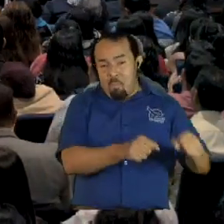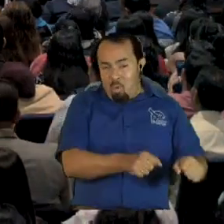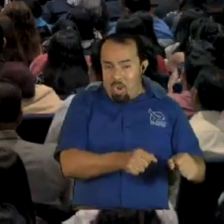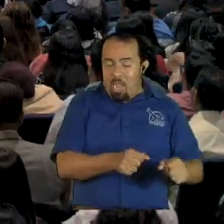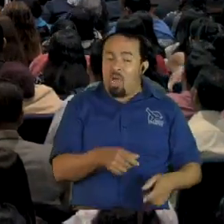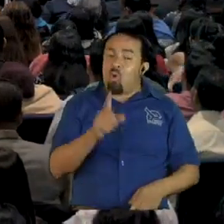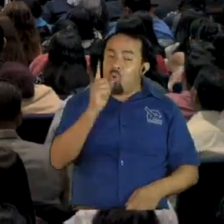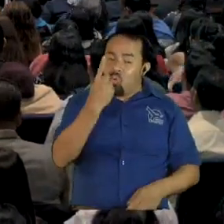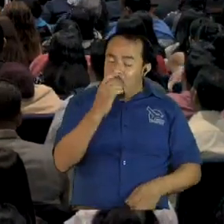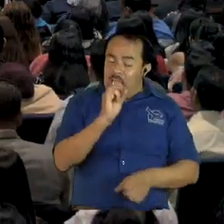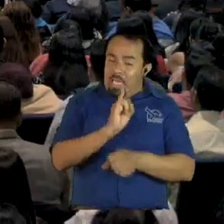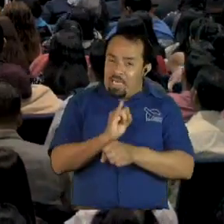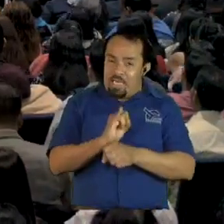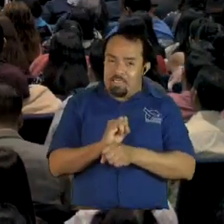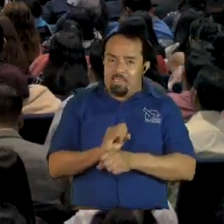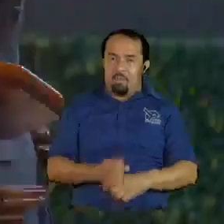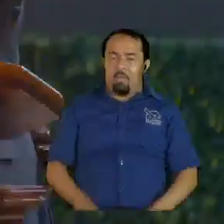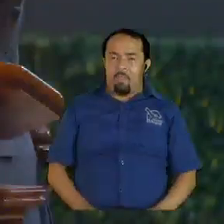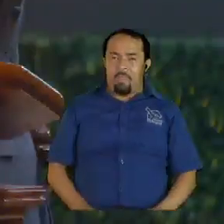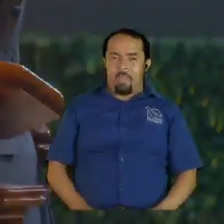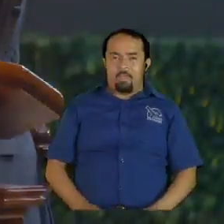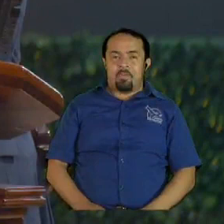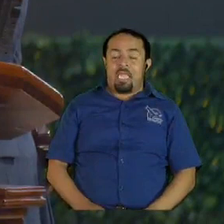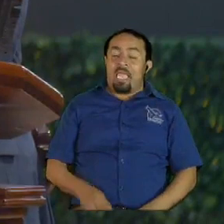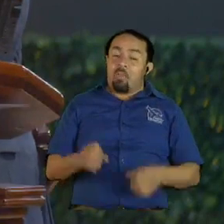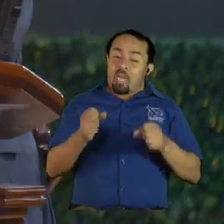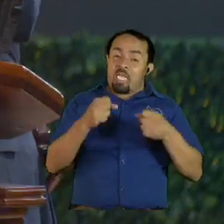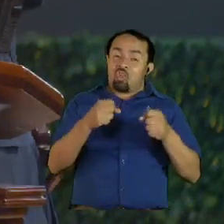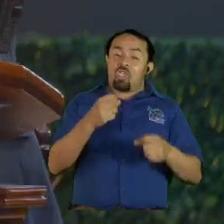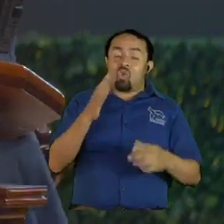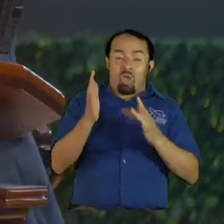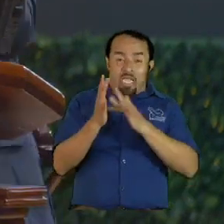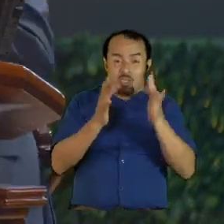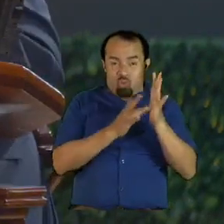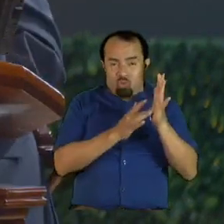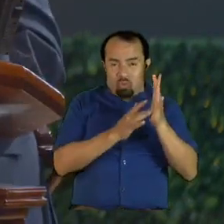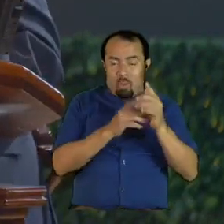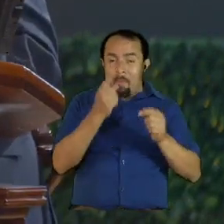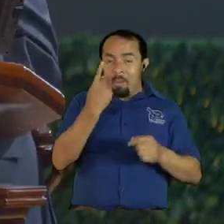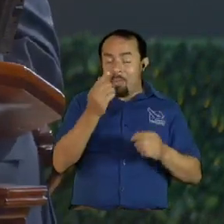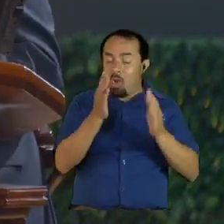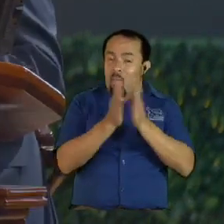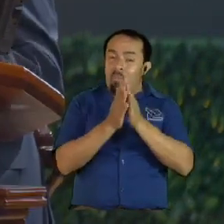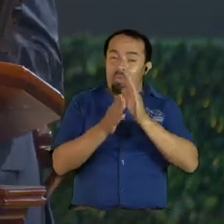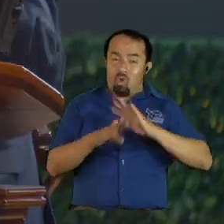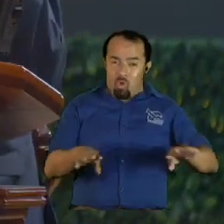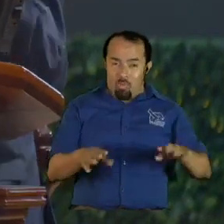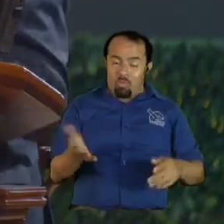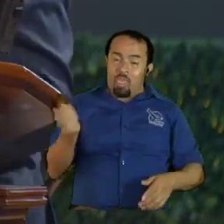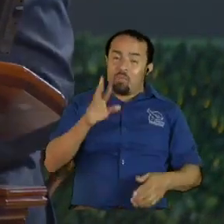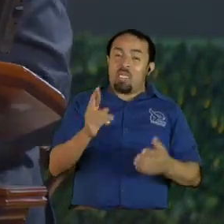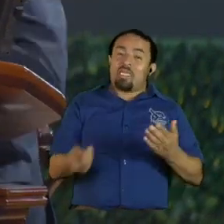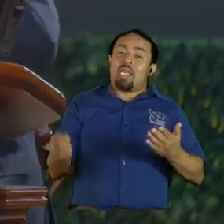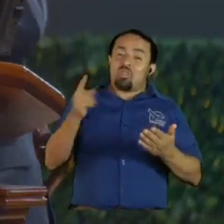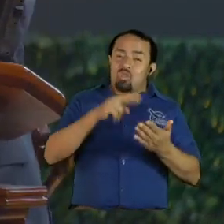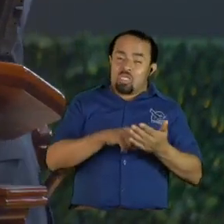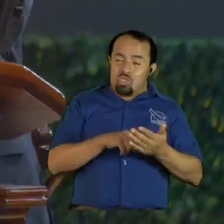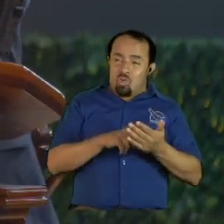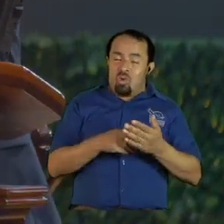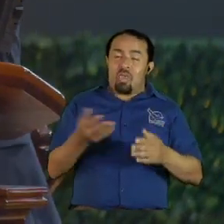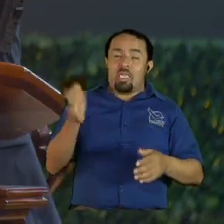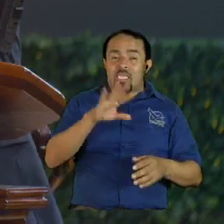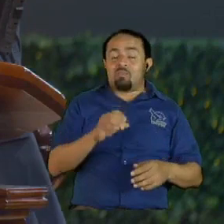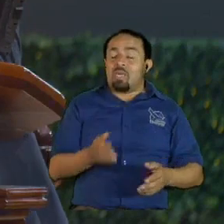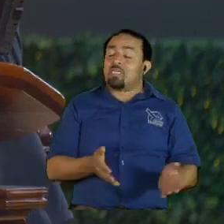hizo. Murió, bajó al infierno, resucitó y dijo, sobre esta roca edificaré mi iglesia. Así que esta no es su iglesia ni